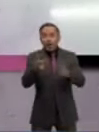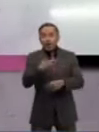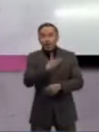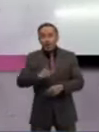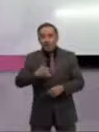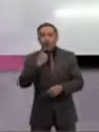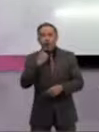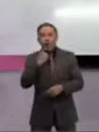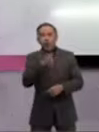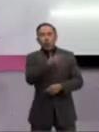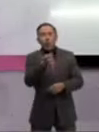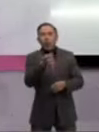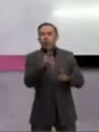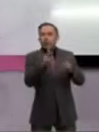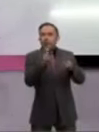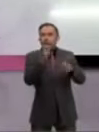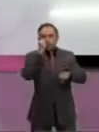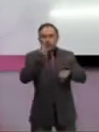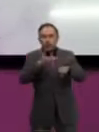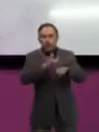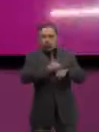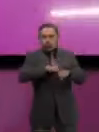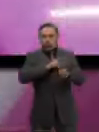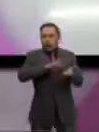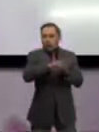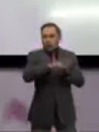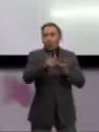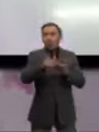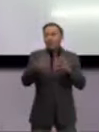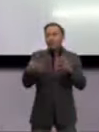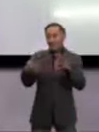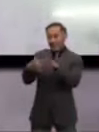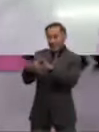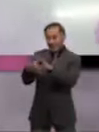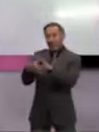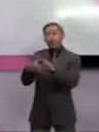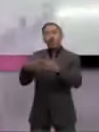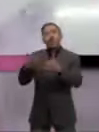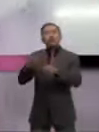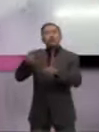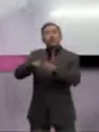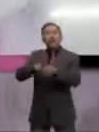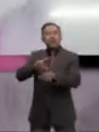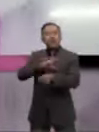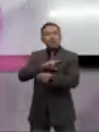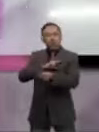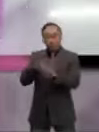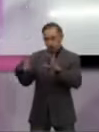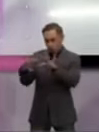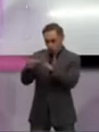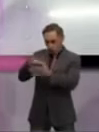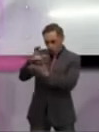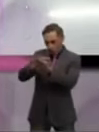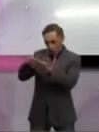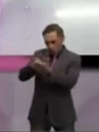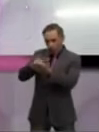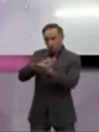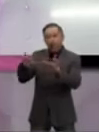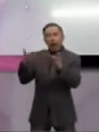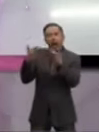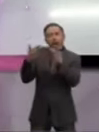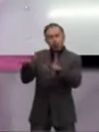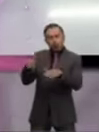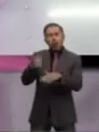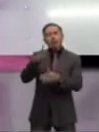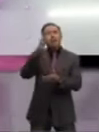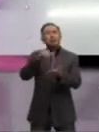de salud generando un convenio con hospitales privados, abriendo la posibilidad a 3,000 camas más para